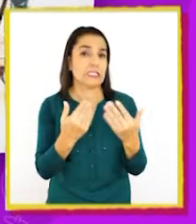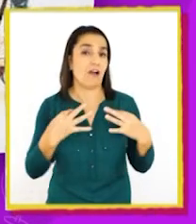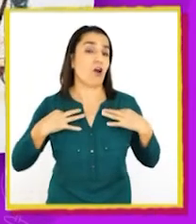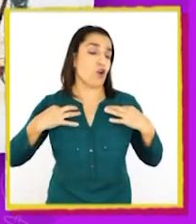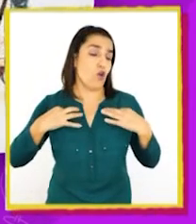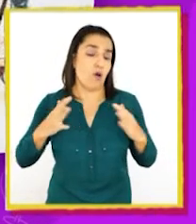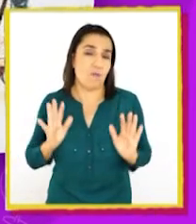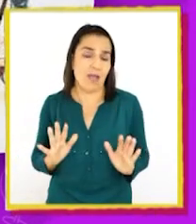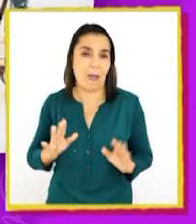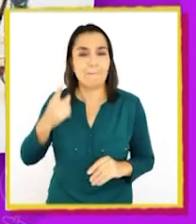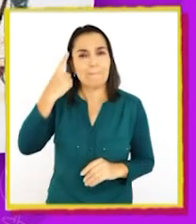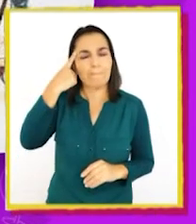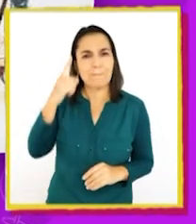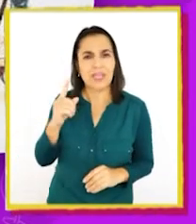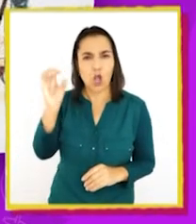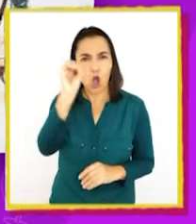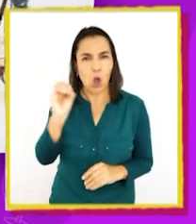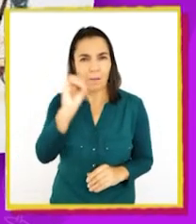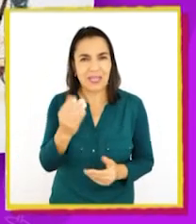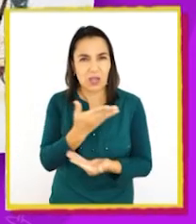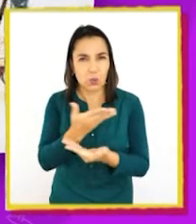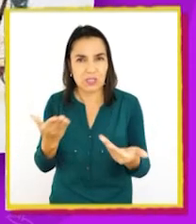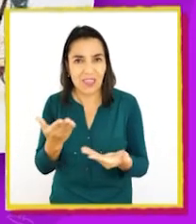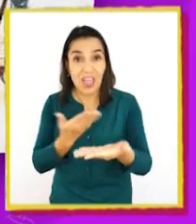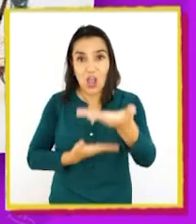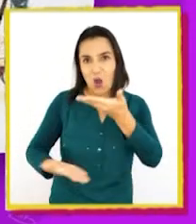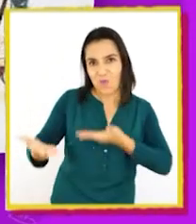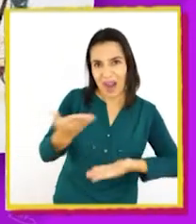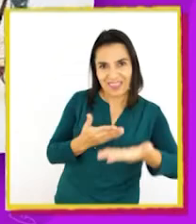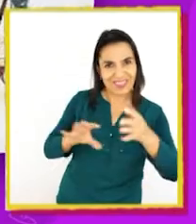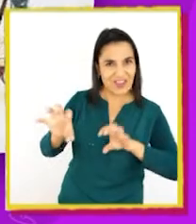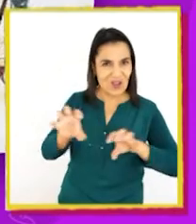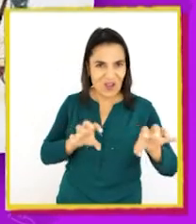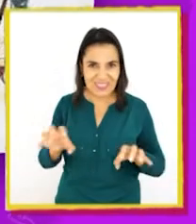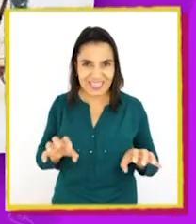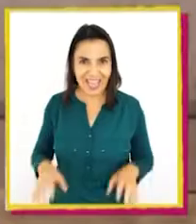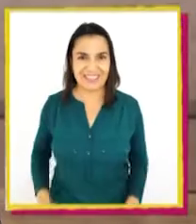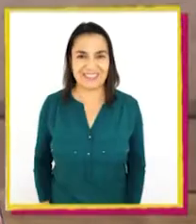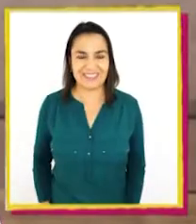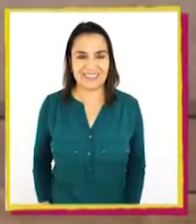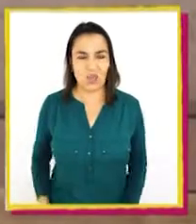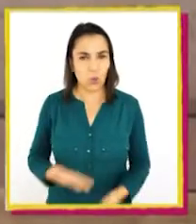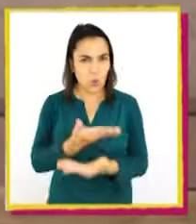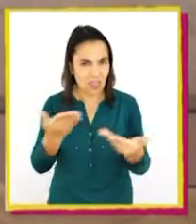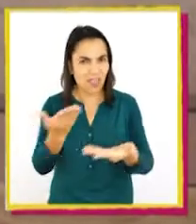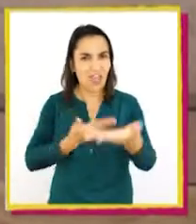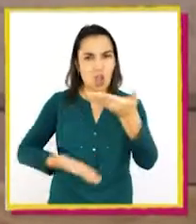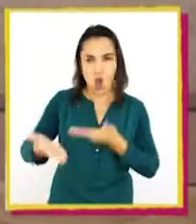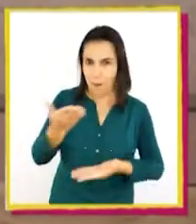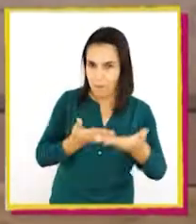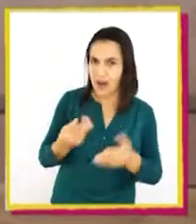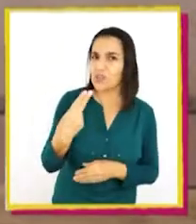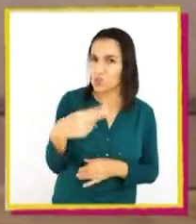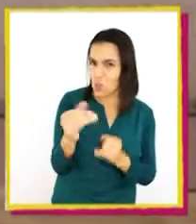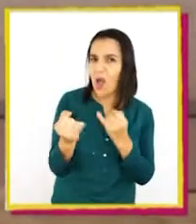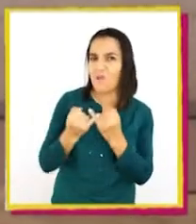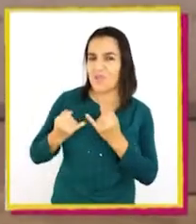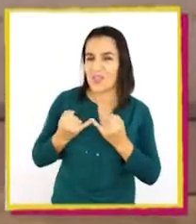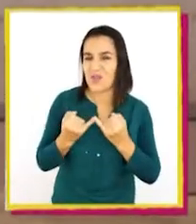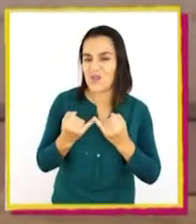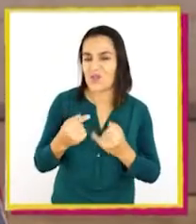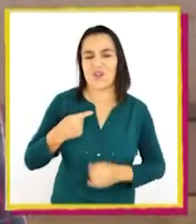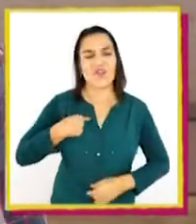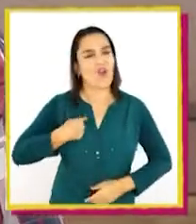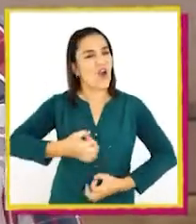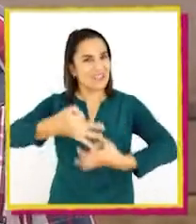de abrigarse. Pero, ¿qué opinan ustedes de compartir cosas con los demás? ¿Ustedes comparten algo con sus amigos?